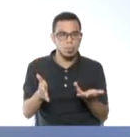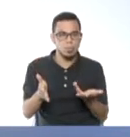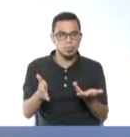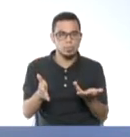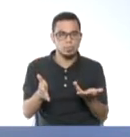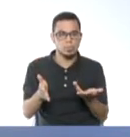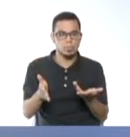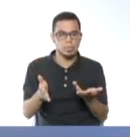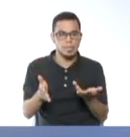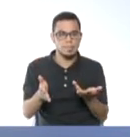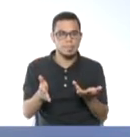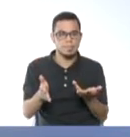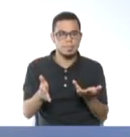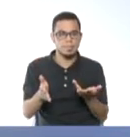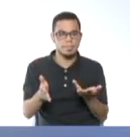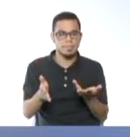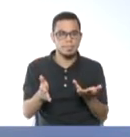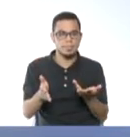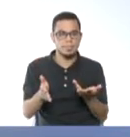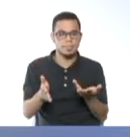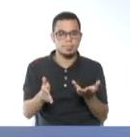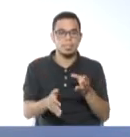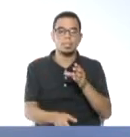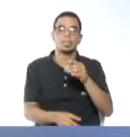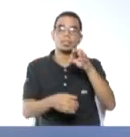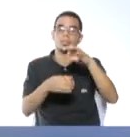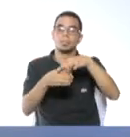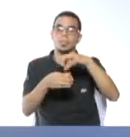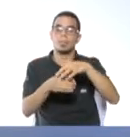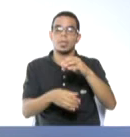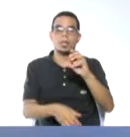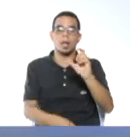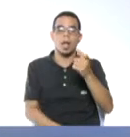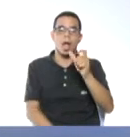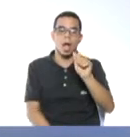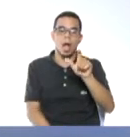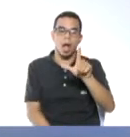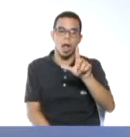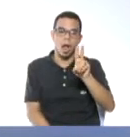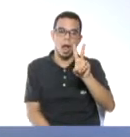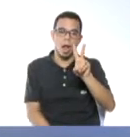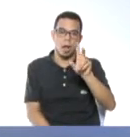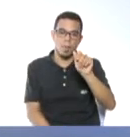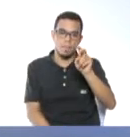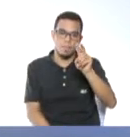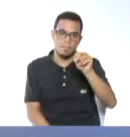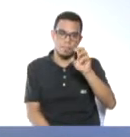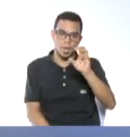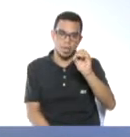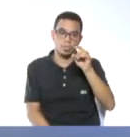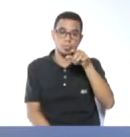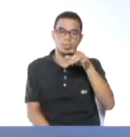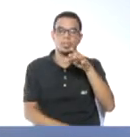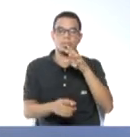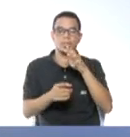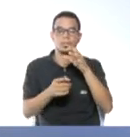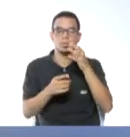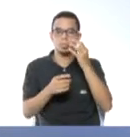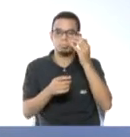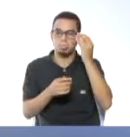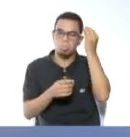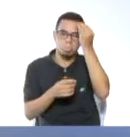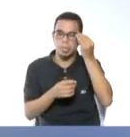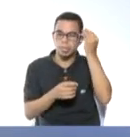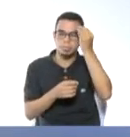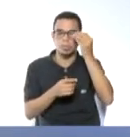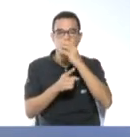se llamaba... Ese es una semilla de galvano. Ajá. Son creencias que tiene la cultura milenaria, pero